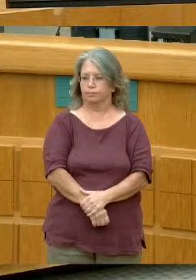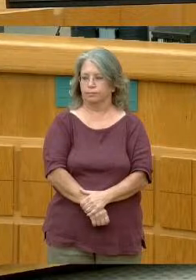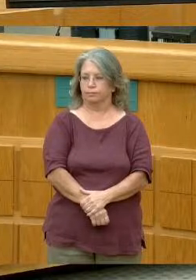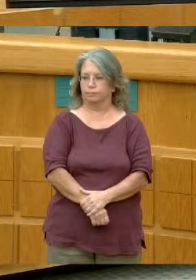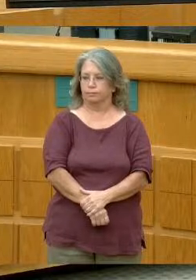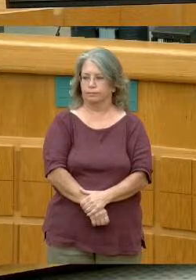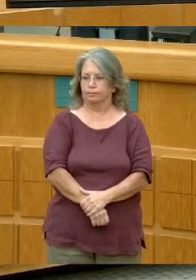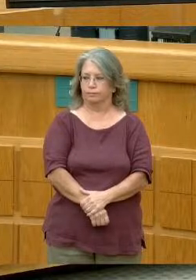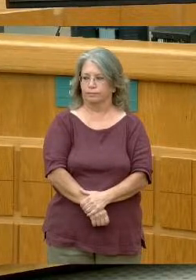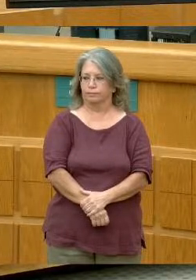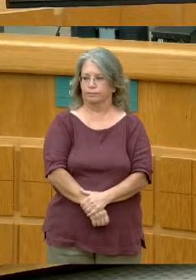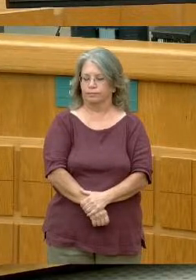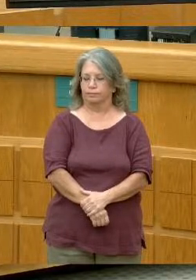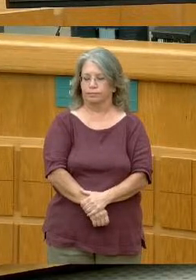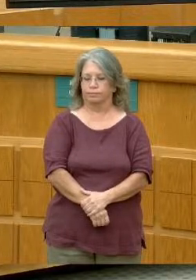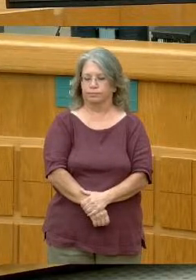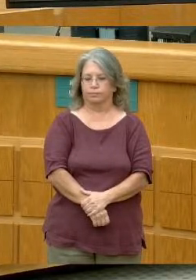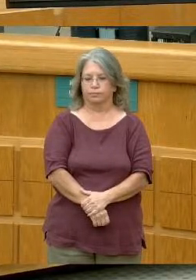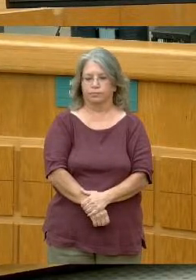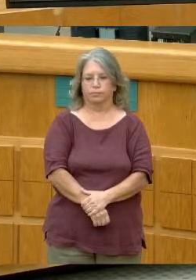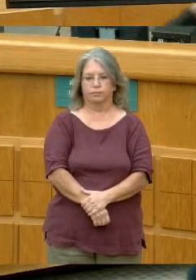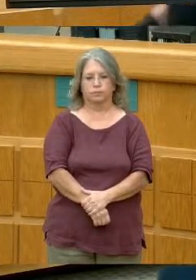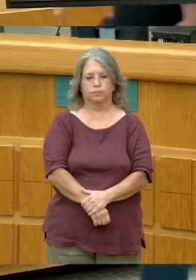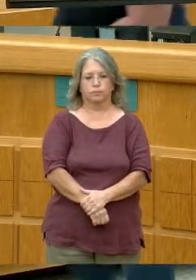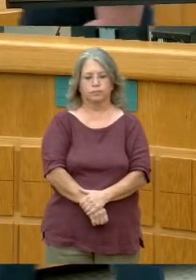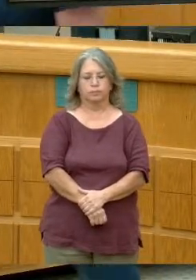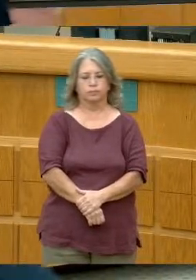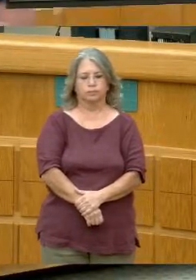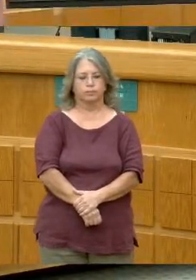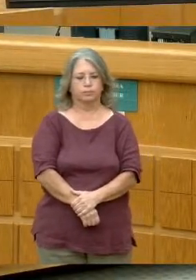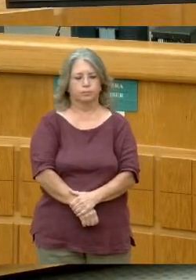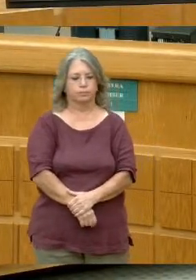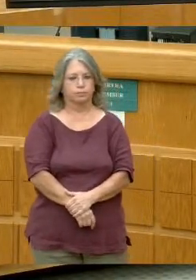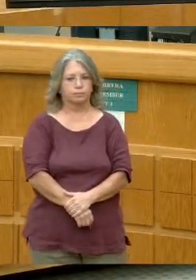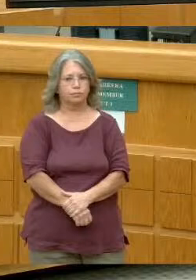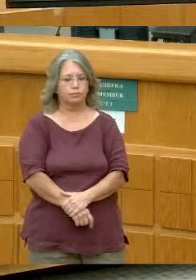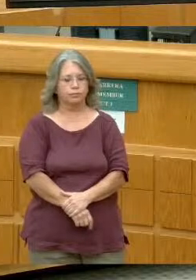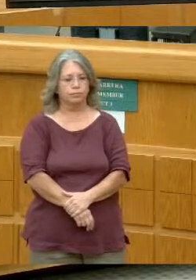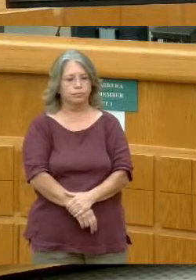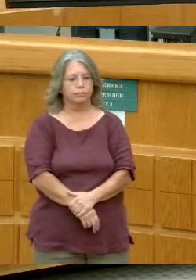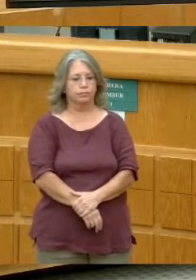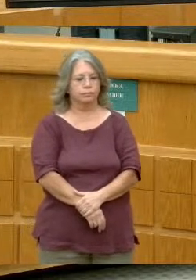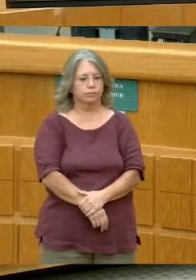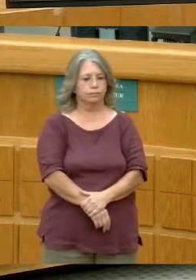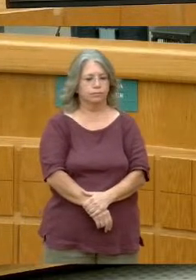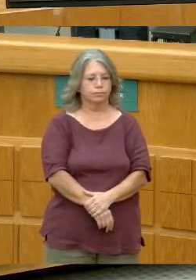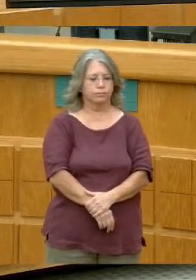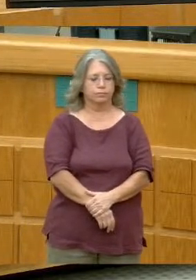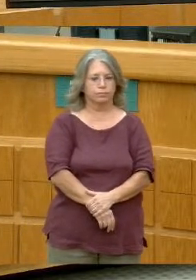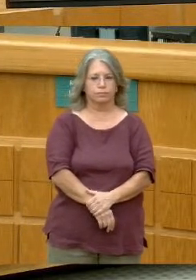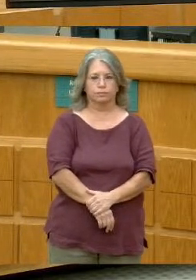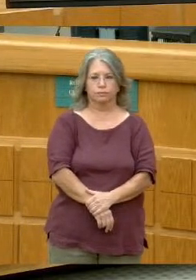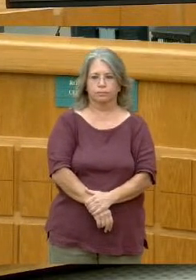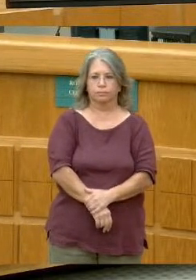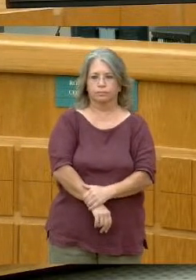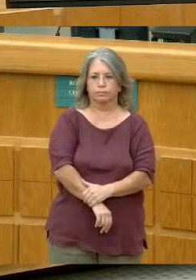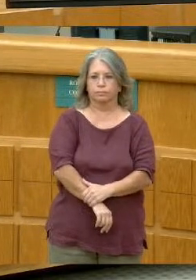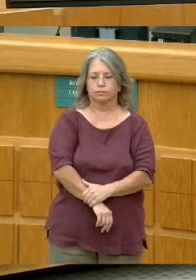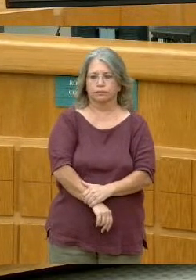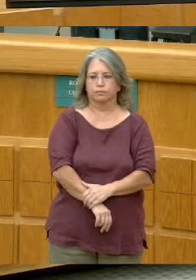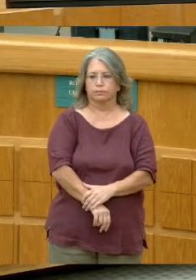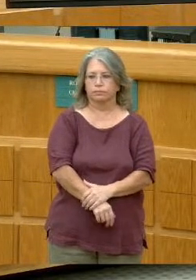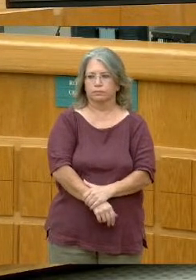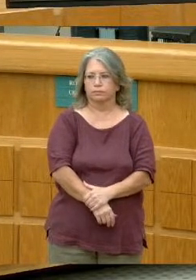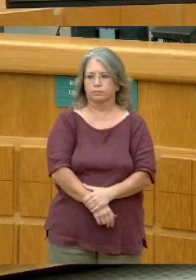el virus, usted tiene el poder de detener su propagación. Solo se necesita un cubrebocas para detener la propagación, que